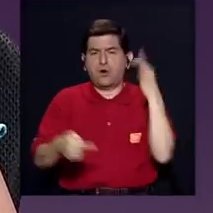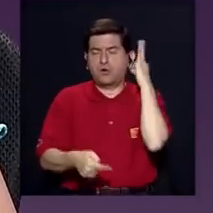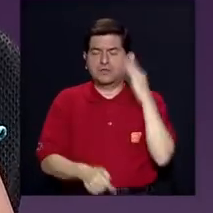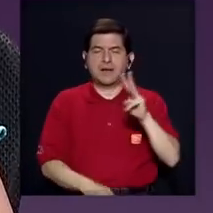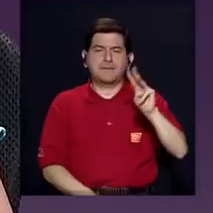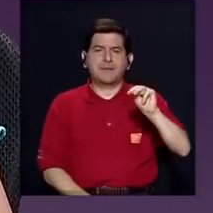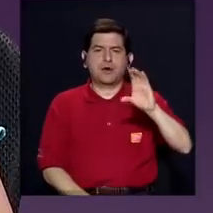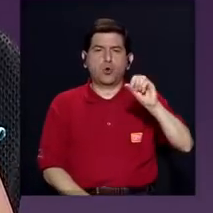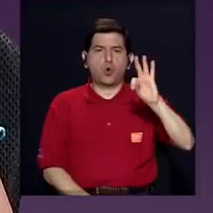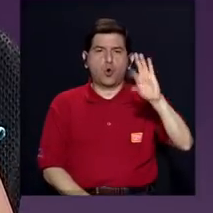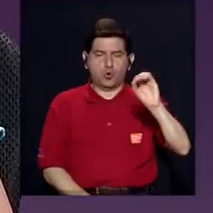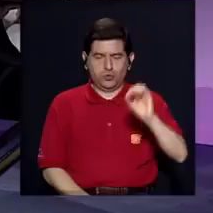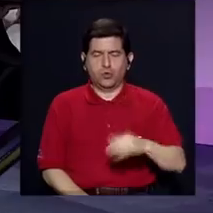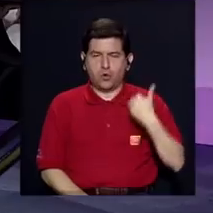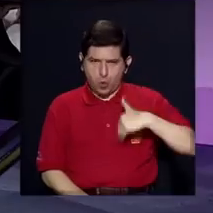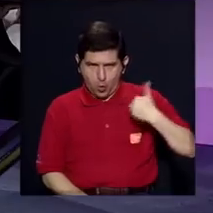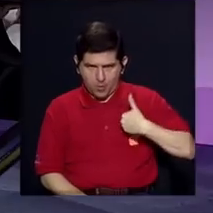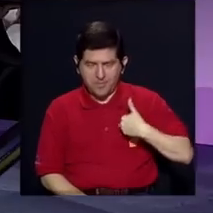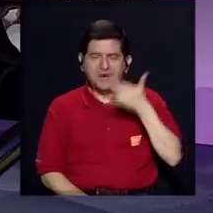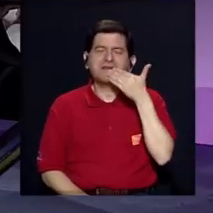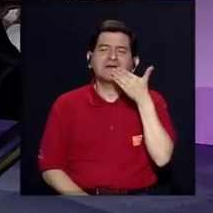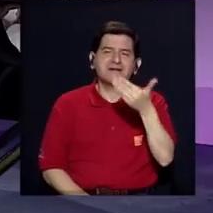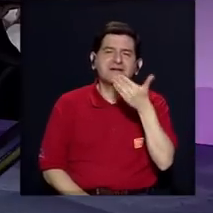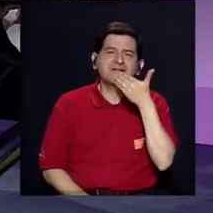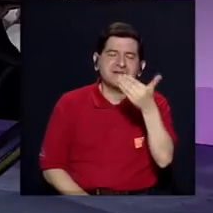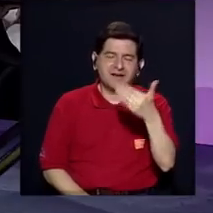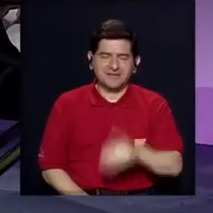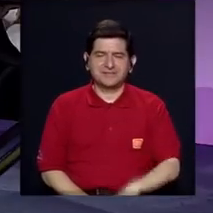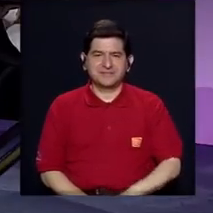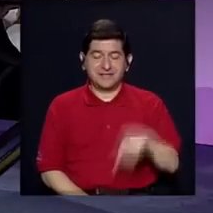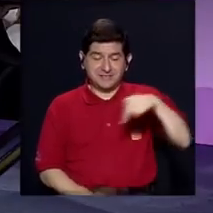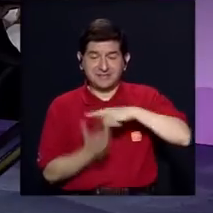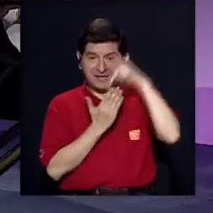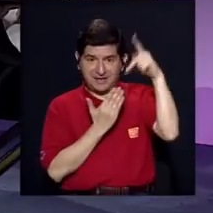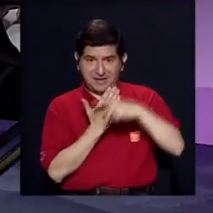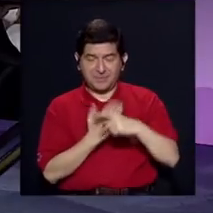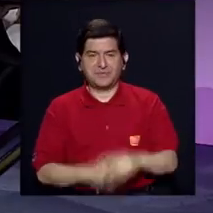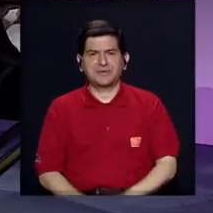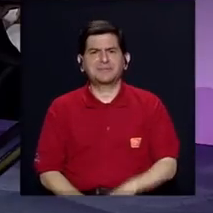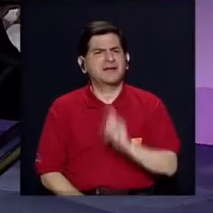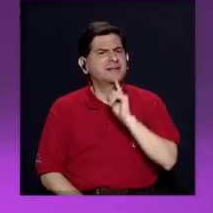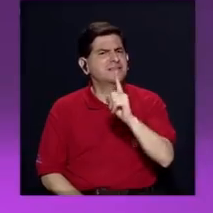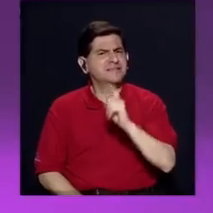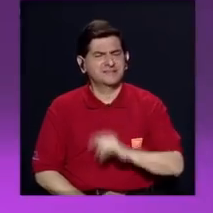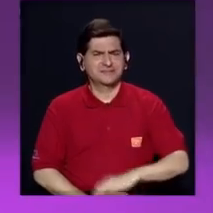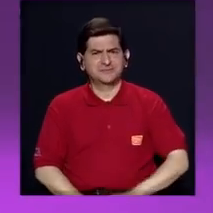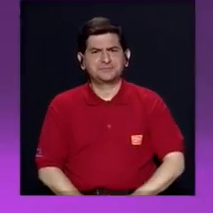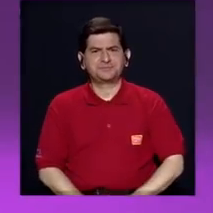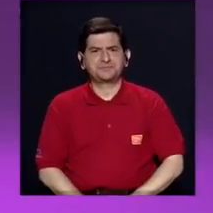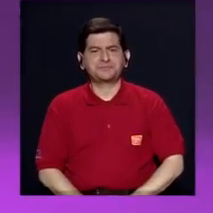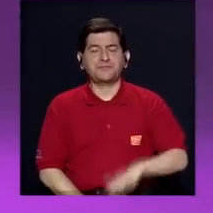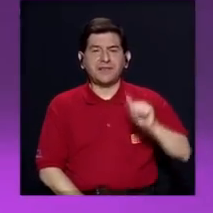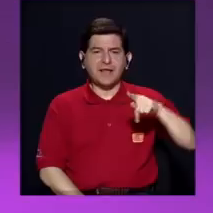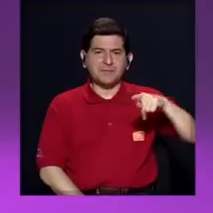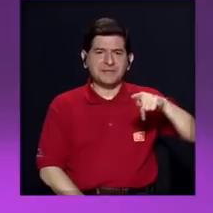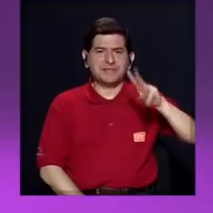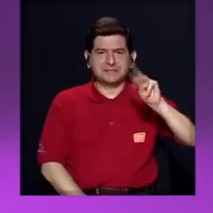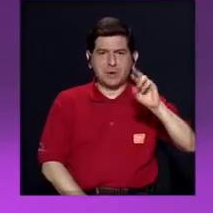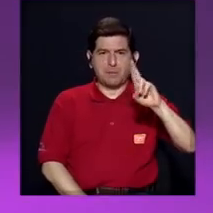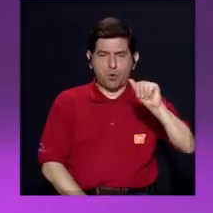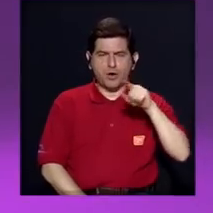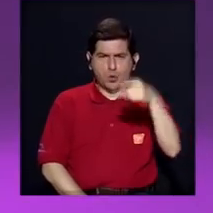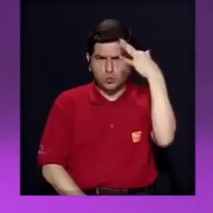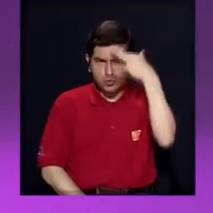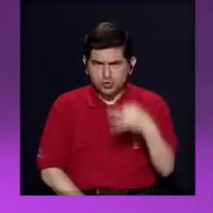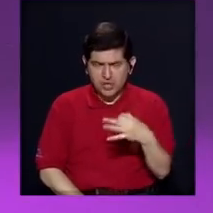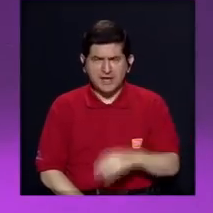coto nos llama muchas gracias por llamarnos muchas gracias por estar con irreverencias do marco dice que a doña patricia concretamente si